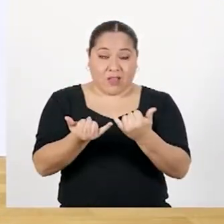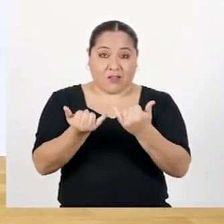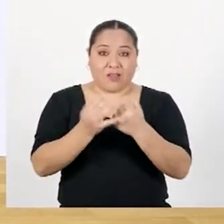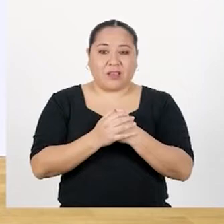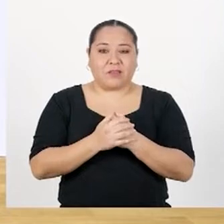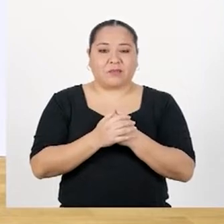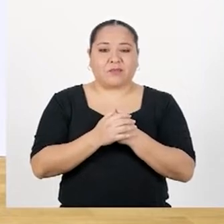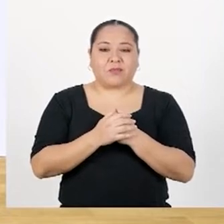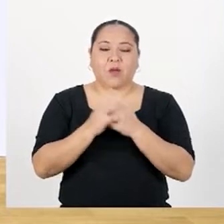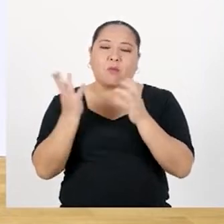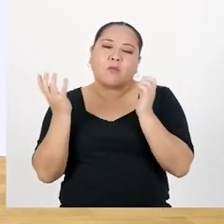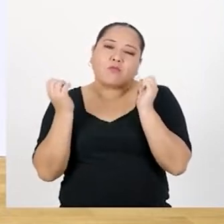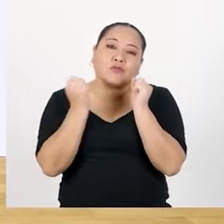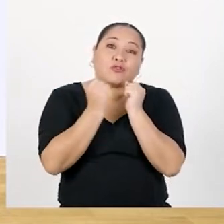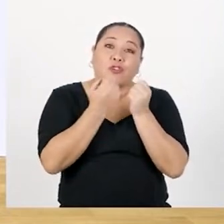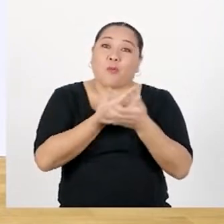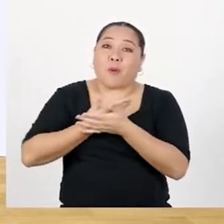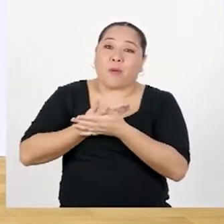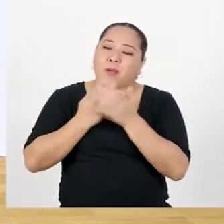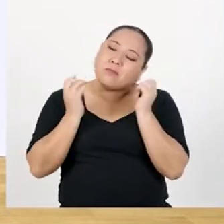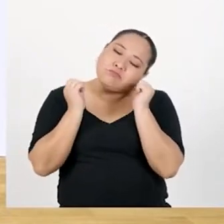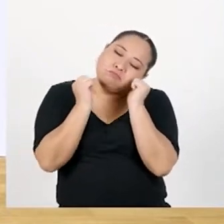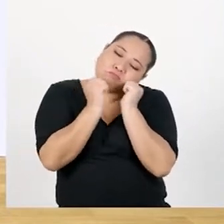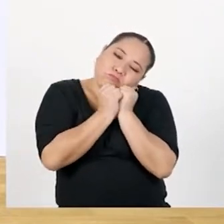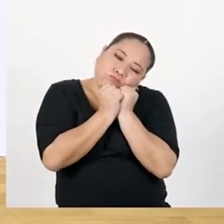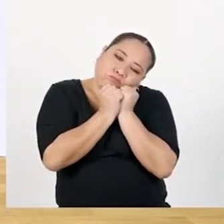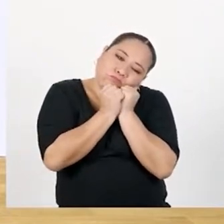Ahora nos vamos hacia una posición fetal.